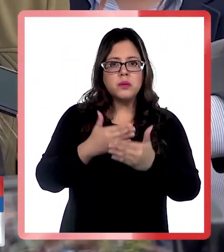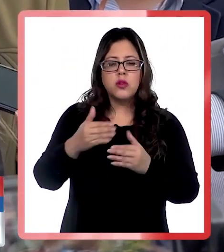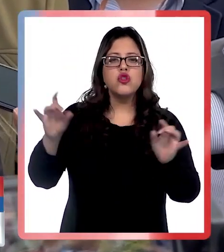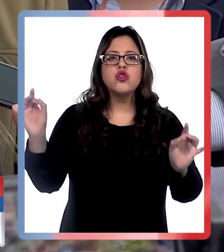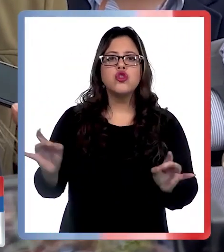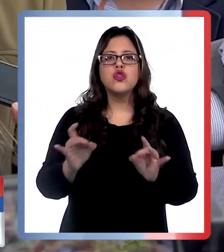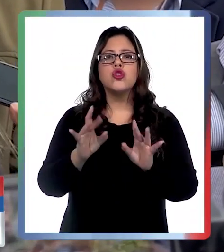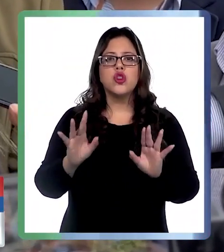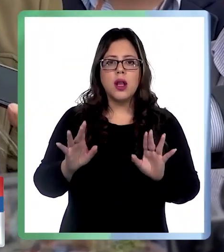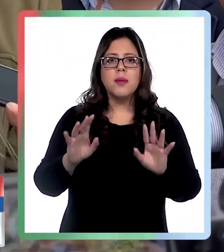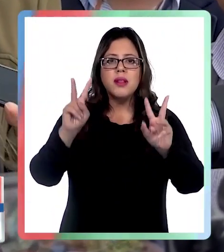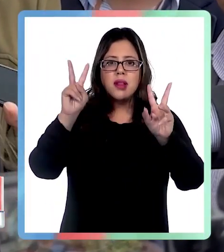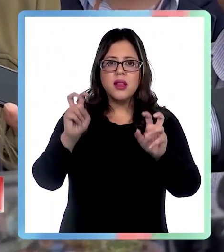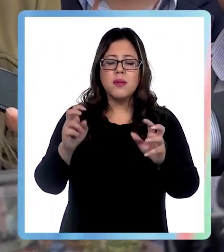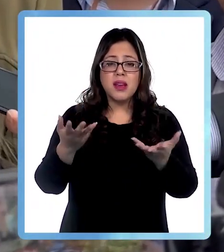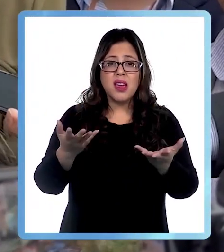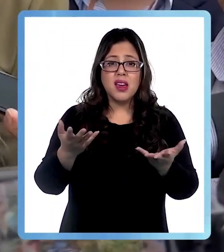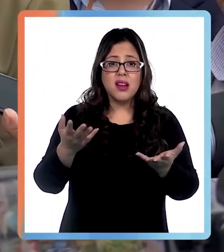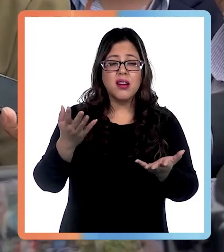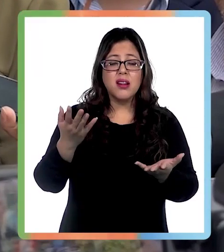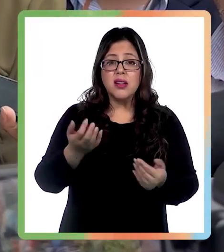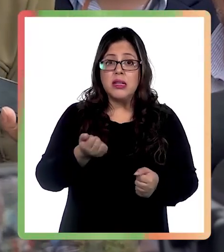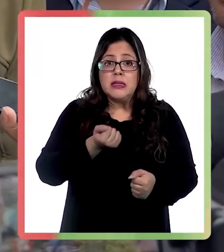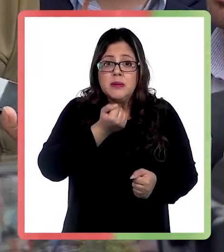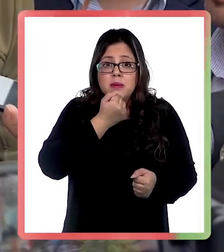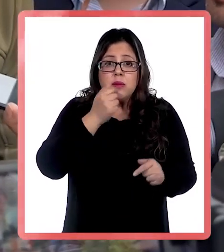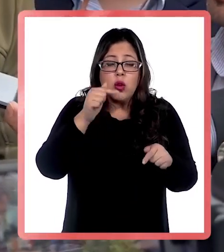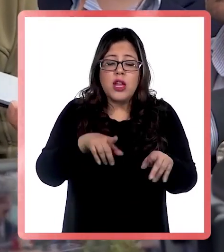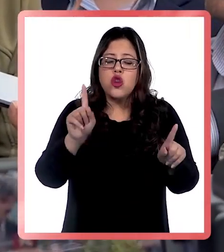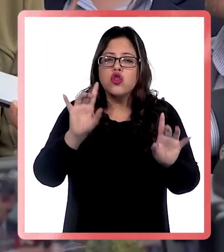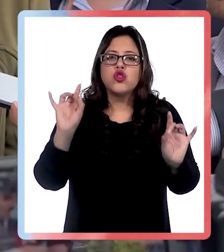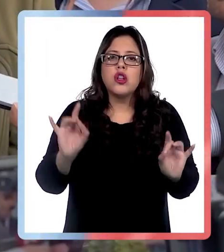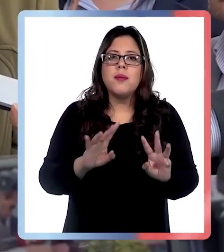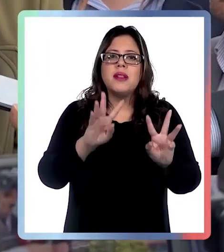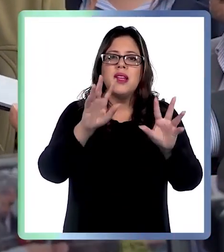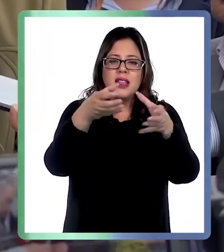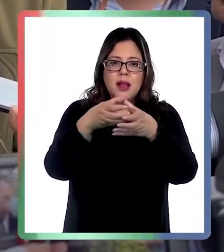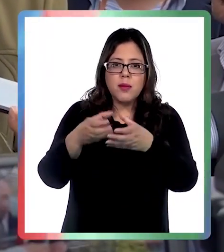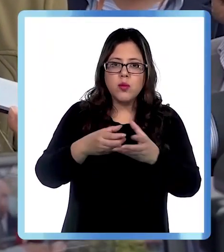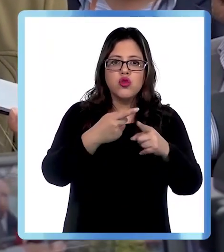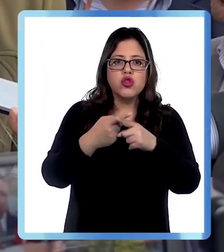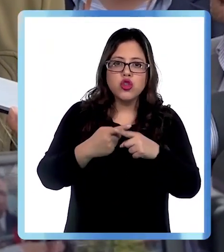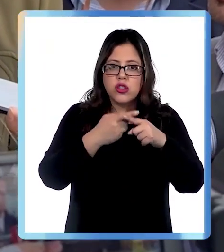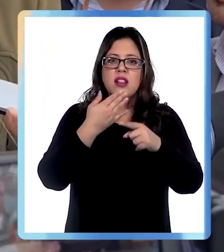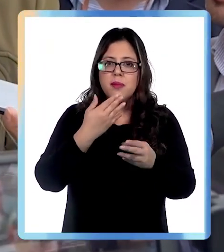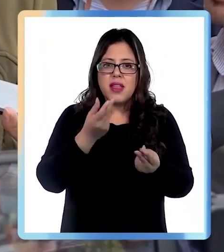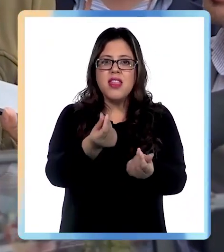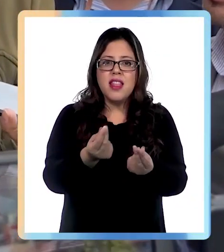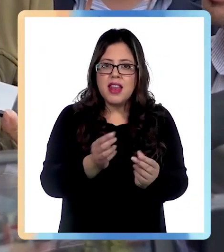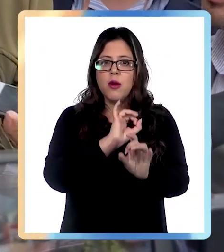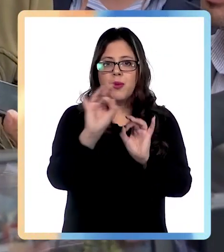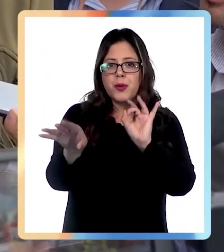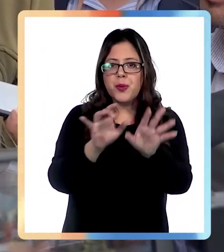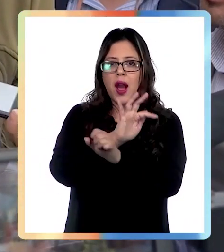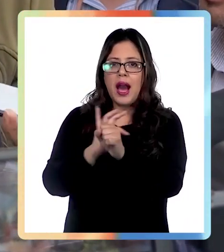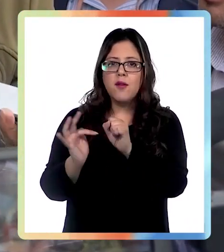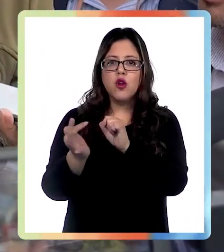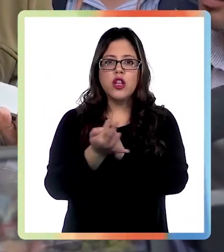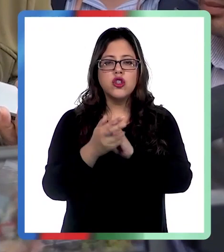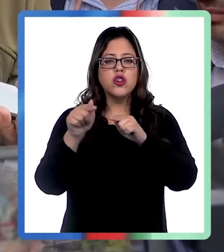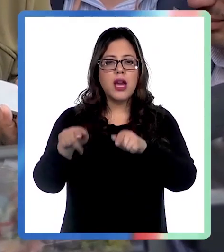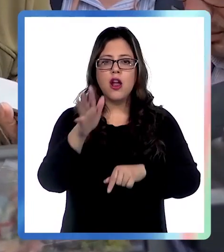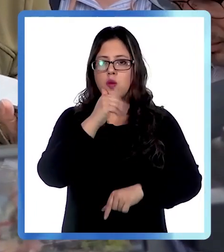avanzado seguramente vamos a encontrar grandes fallas porque hoy día no es solamente lo que ha pasado con el urbanismo social se han entregado recursos a